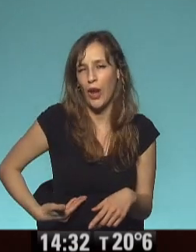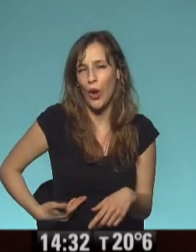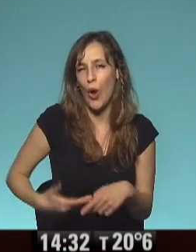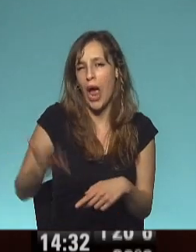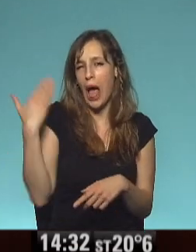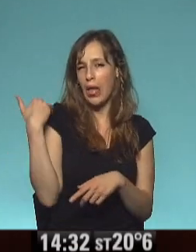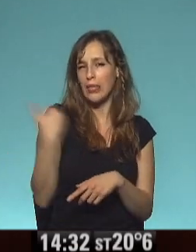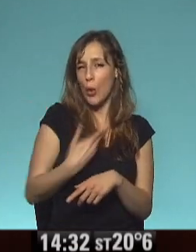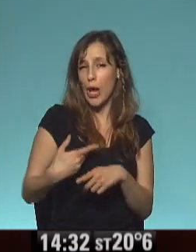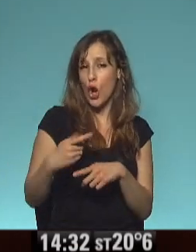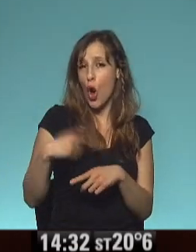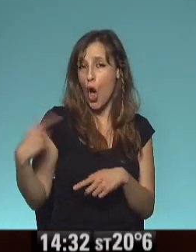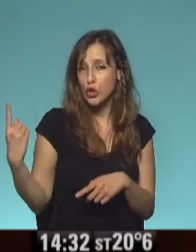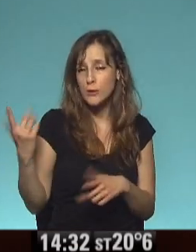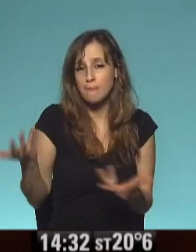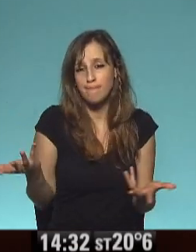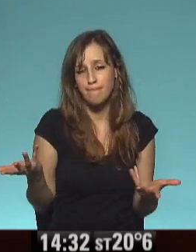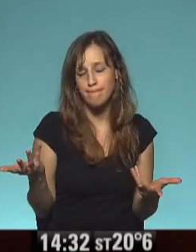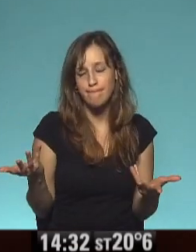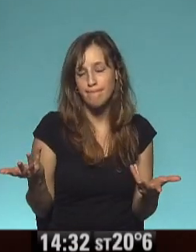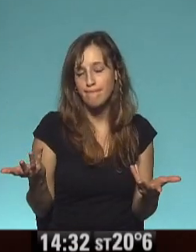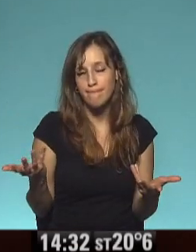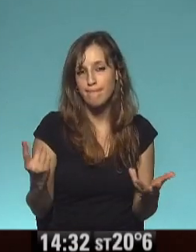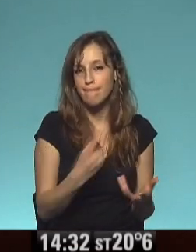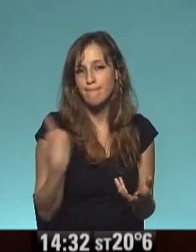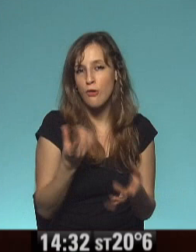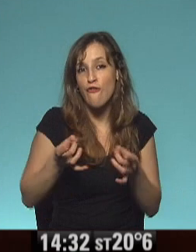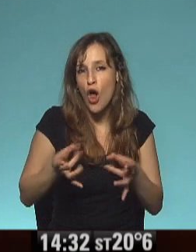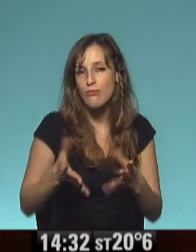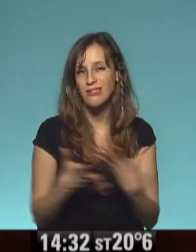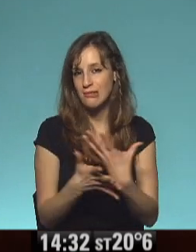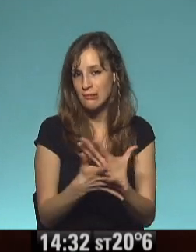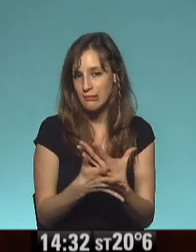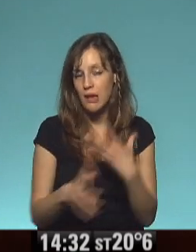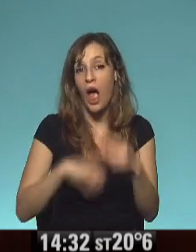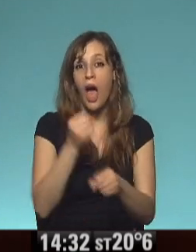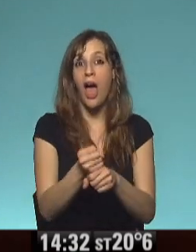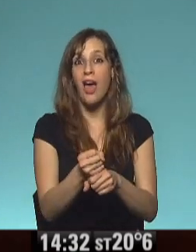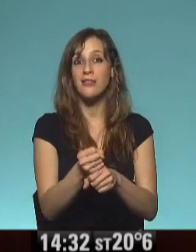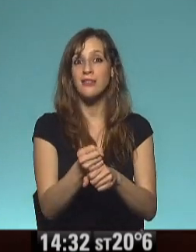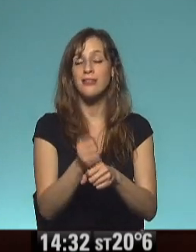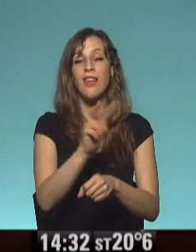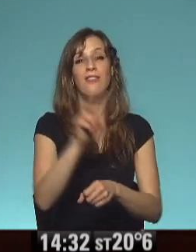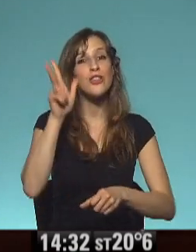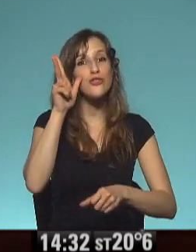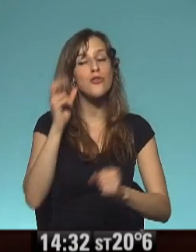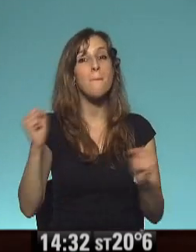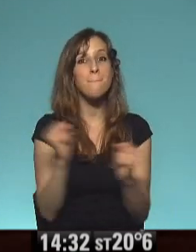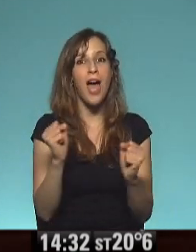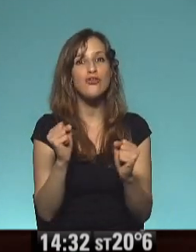conservadores, lamentablemente fuimos una región bastante postergada hasta que llegó Néstor el 28 de mayo con aquella firma de